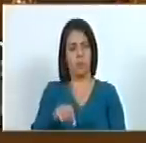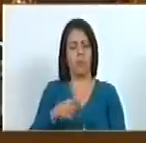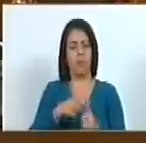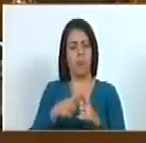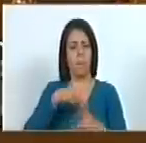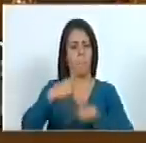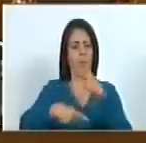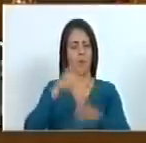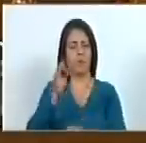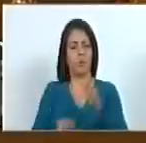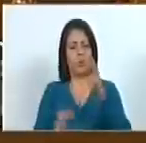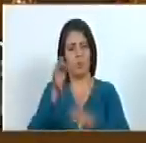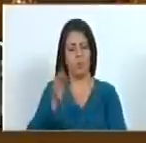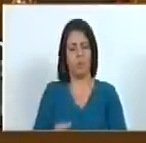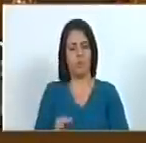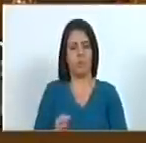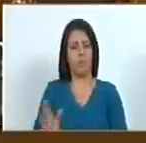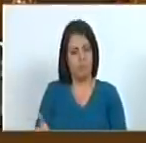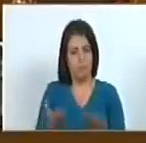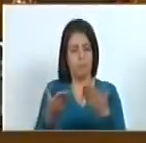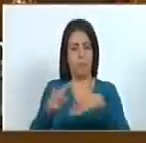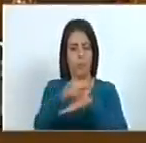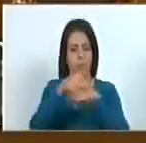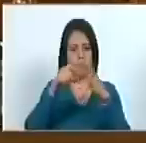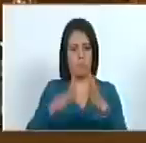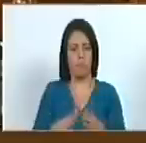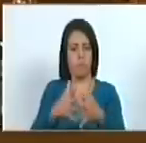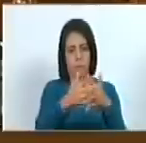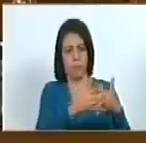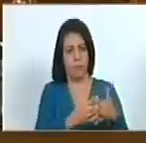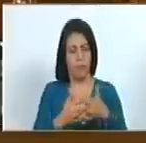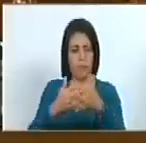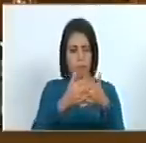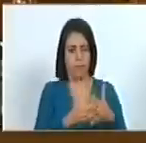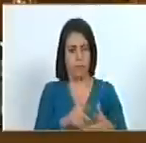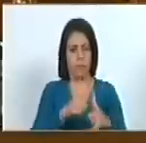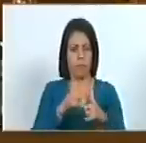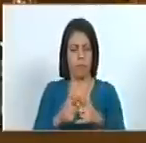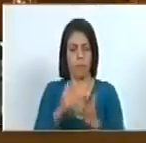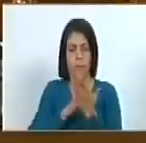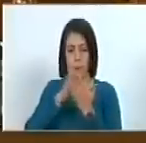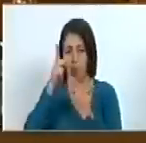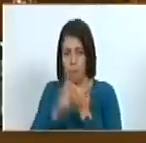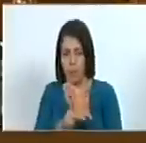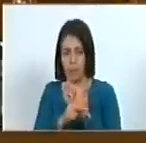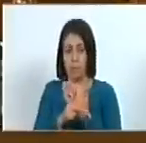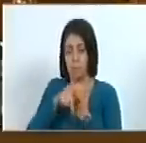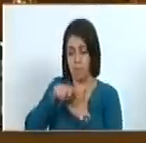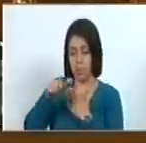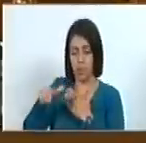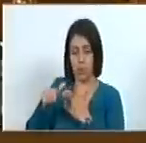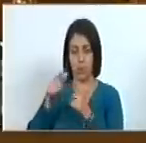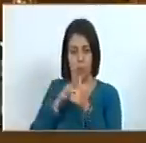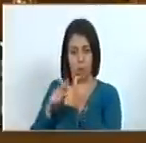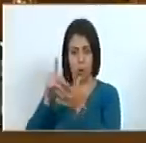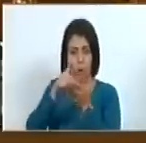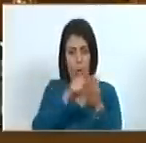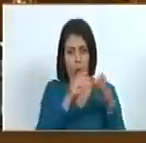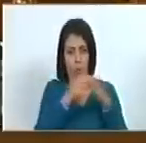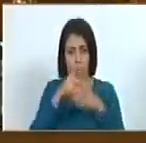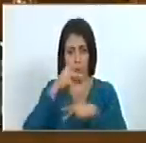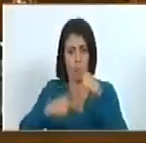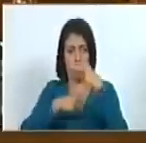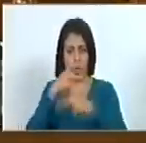insólito proceso judicial auspiciado por el gobierno de los Estados Unidos en complicidad con personas y partidos